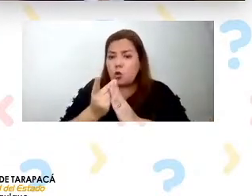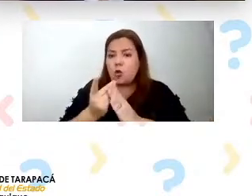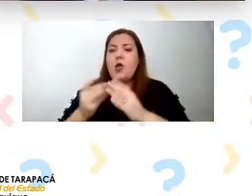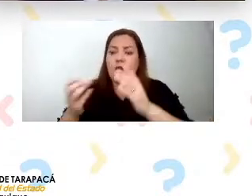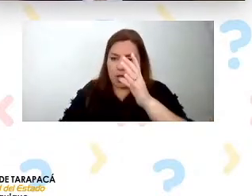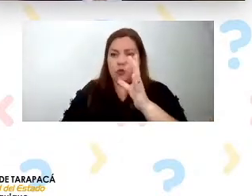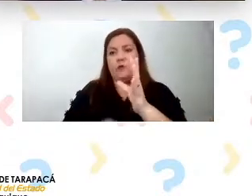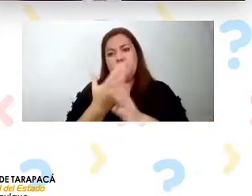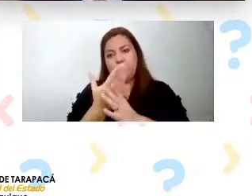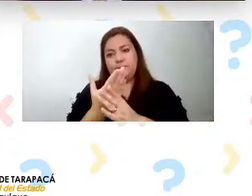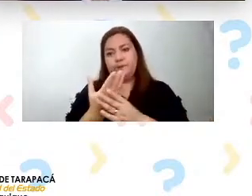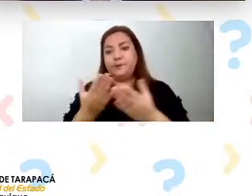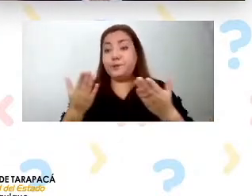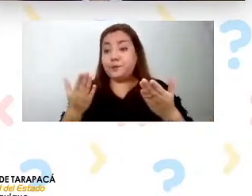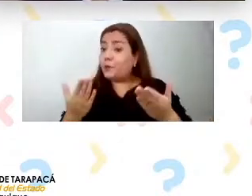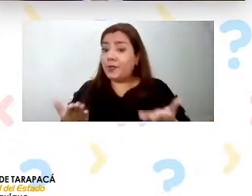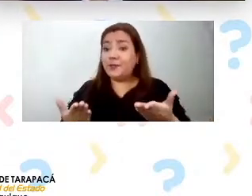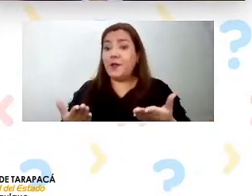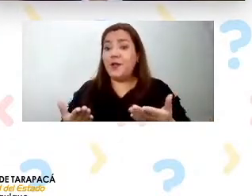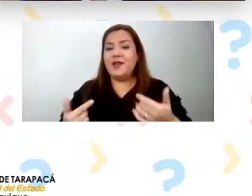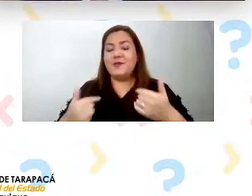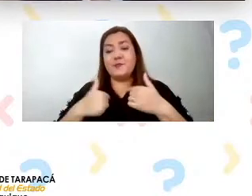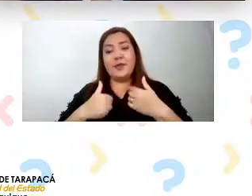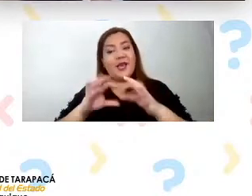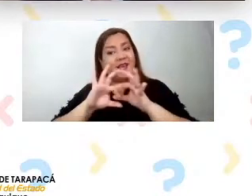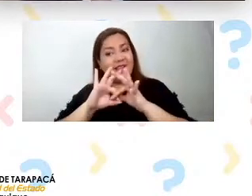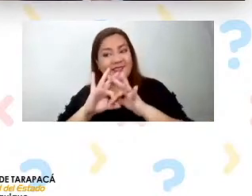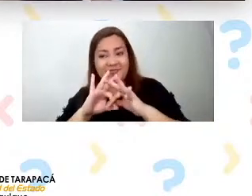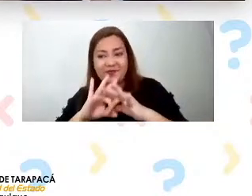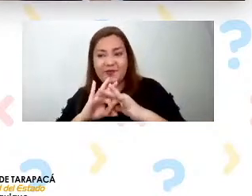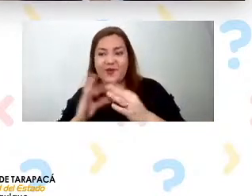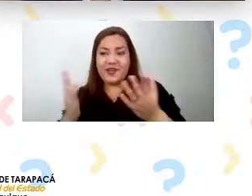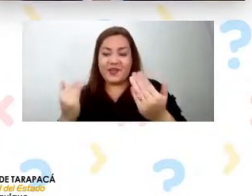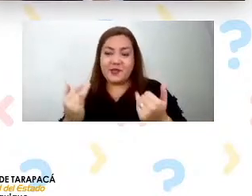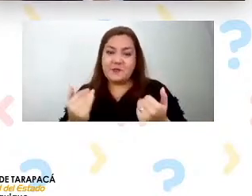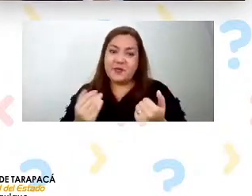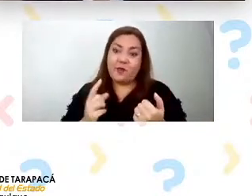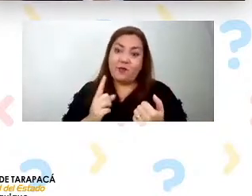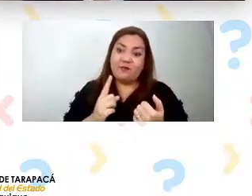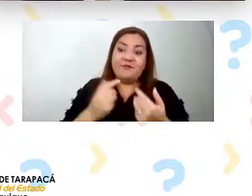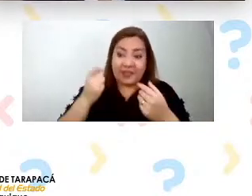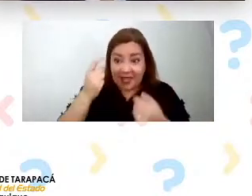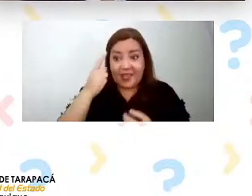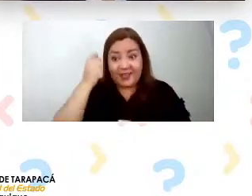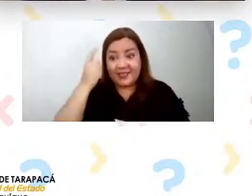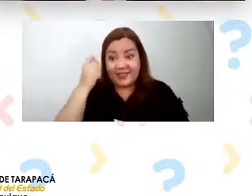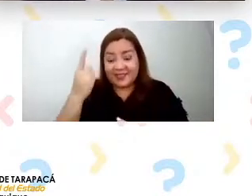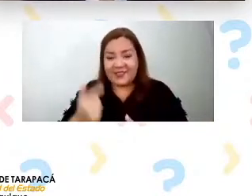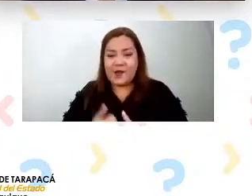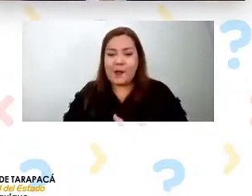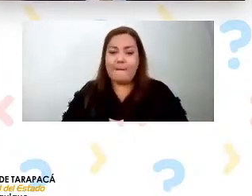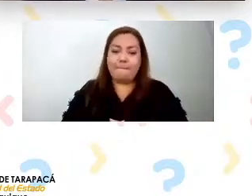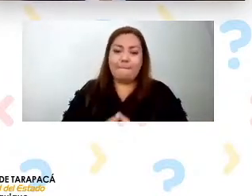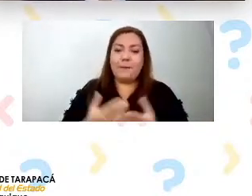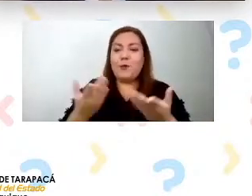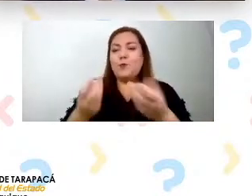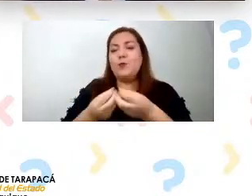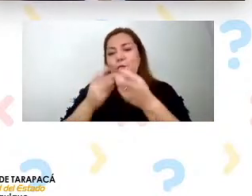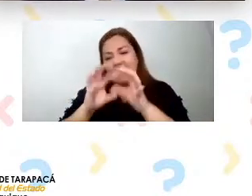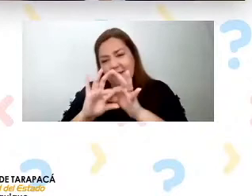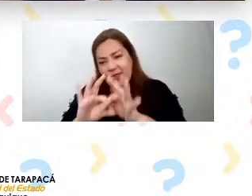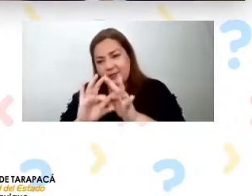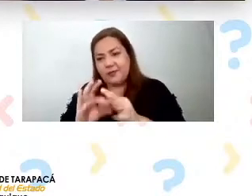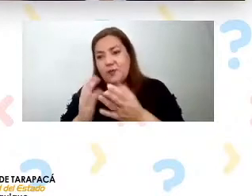innovación. Bueno, mis agradecimientos, espero que me hayan entendido, muy agradecida